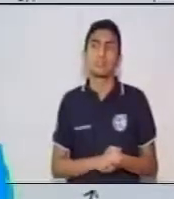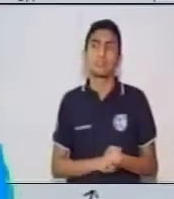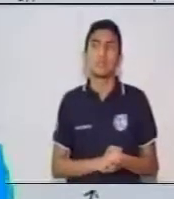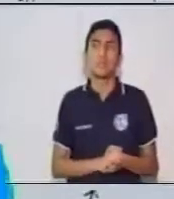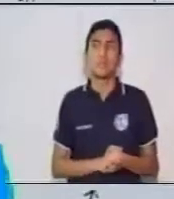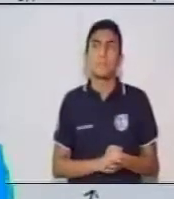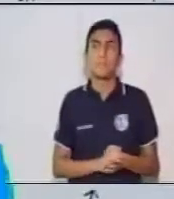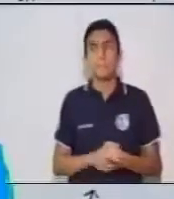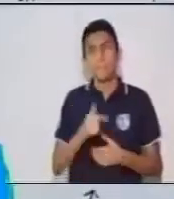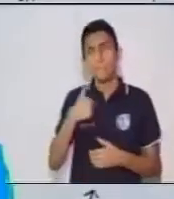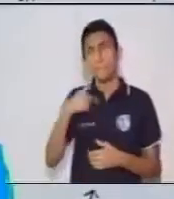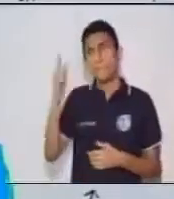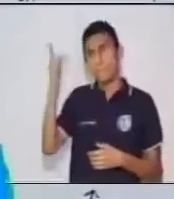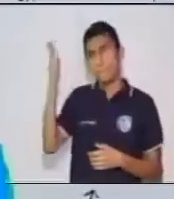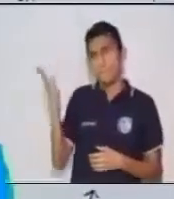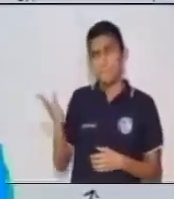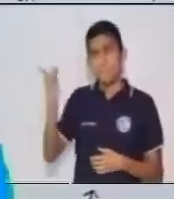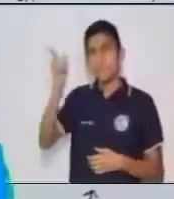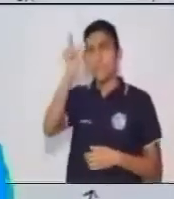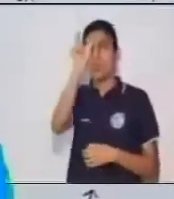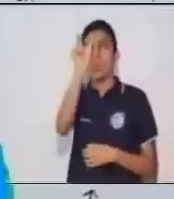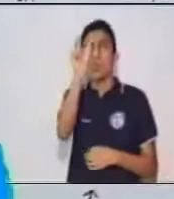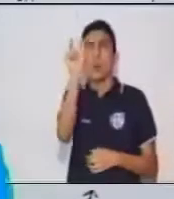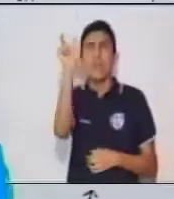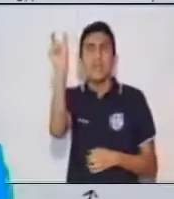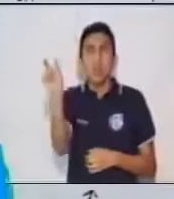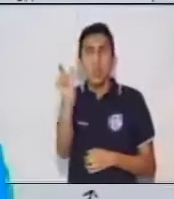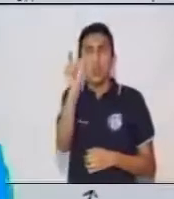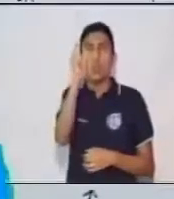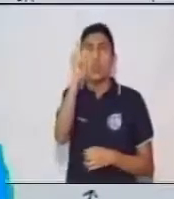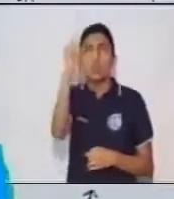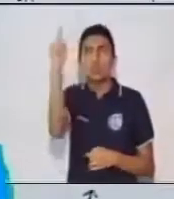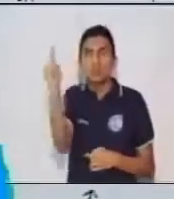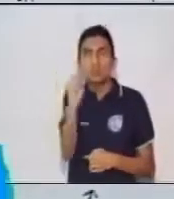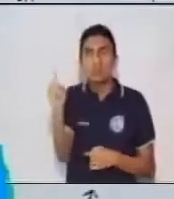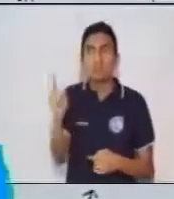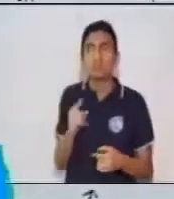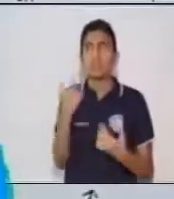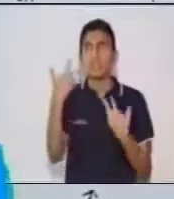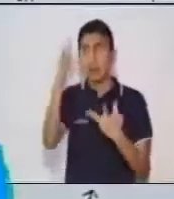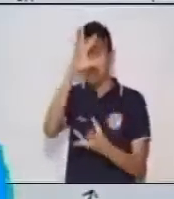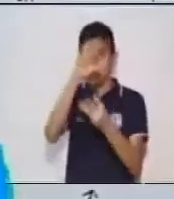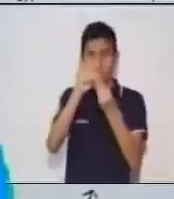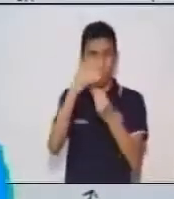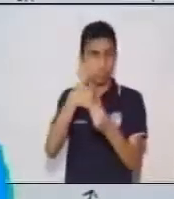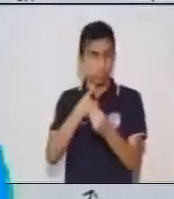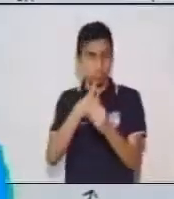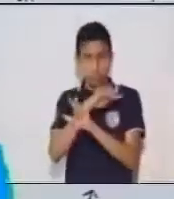1 es 1. Entonces, ahora ya tenemos